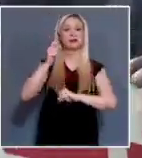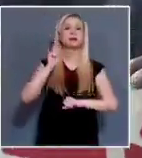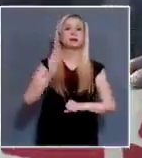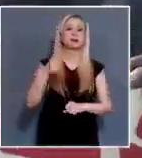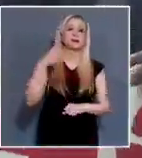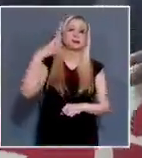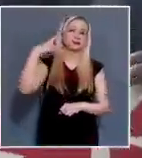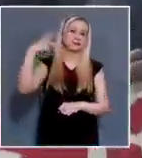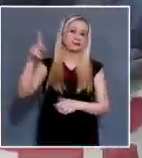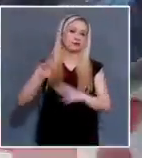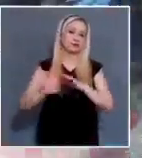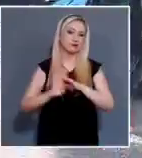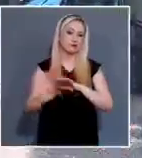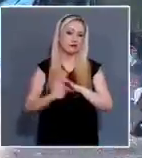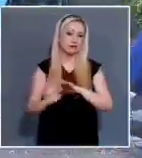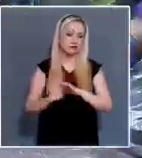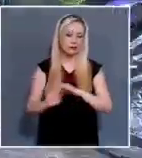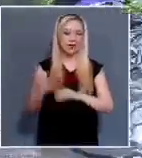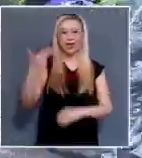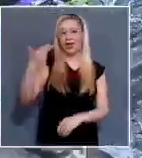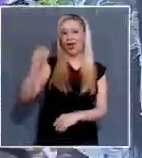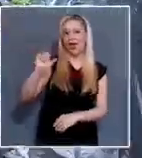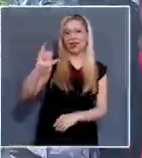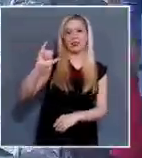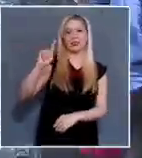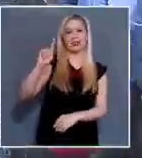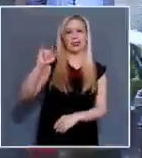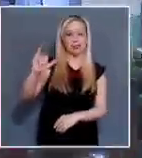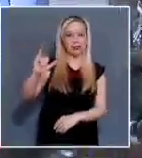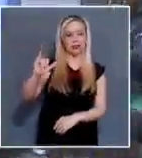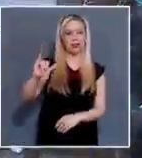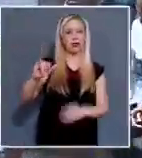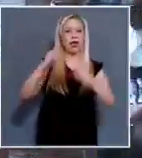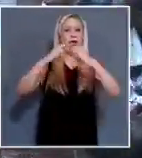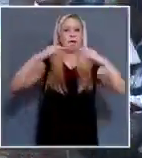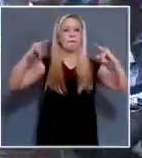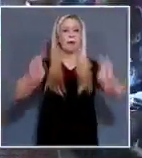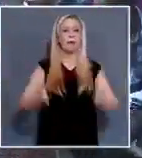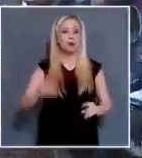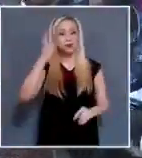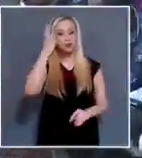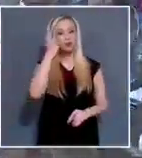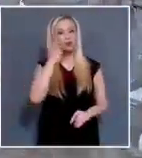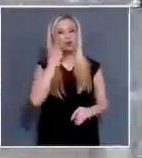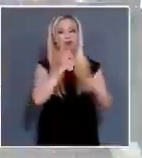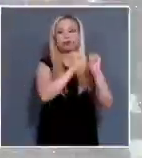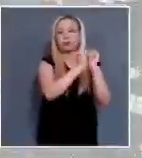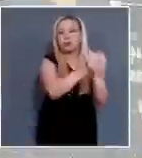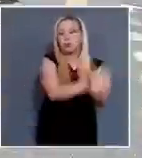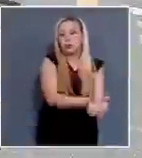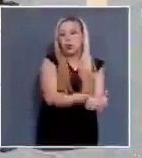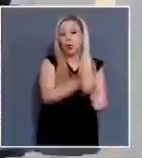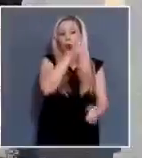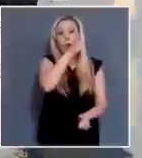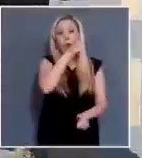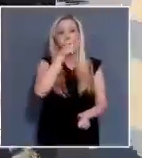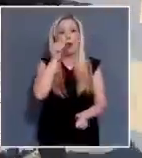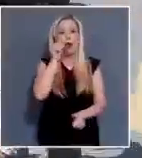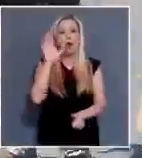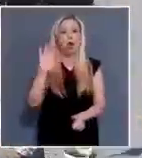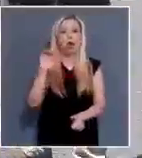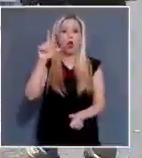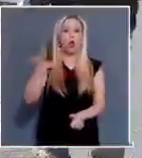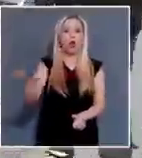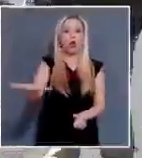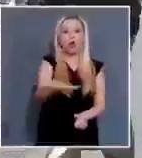Representantes de migrantes haitianos que mantienen un campamento en la Plaza Giordano Bruno, en la Colonia Juárez, realizaron una marcha con rumbo